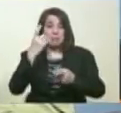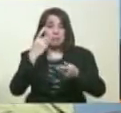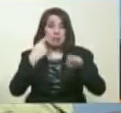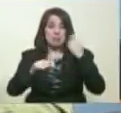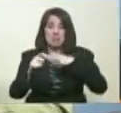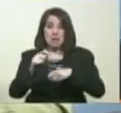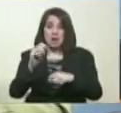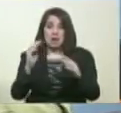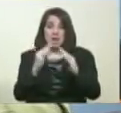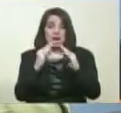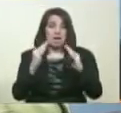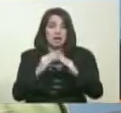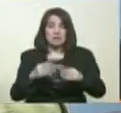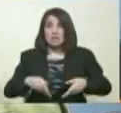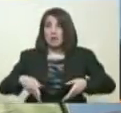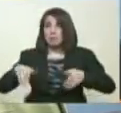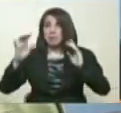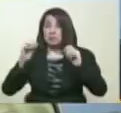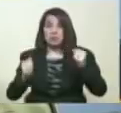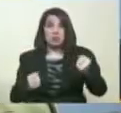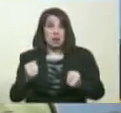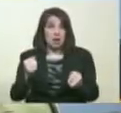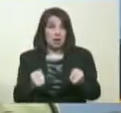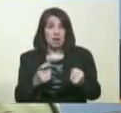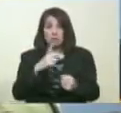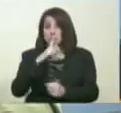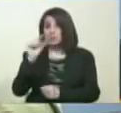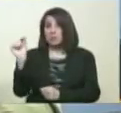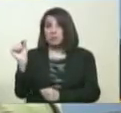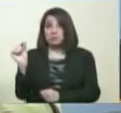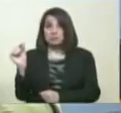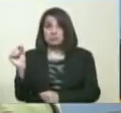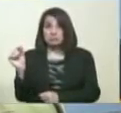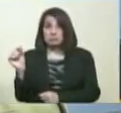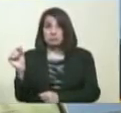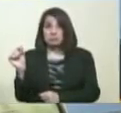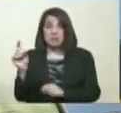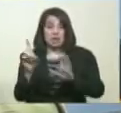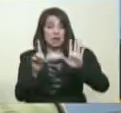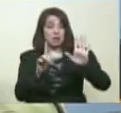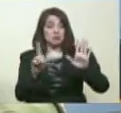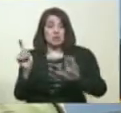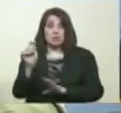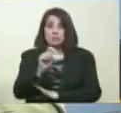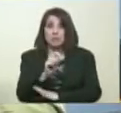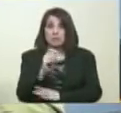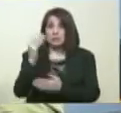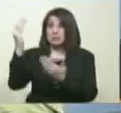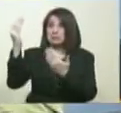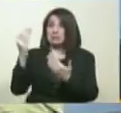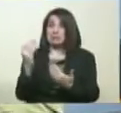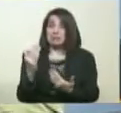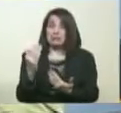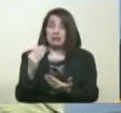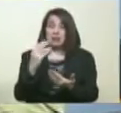venden el apartamento, venden el carro y se van. Y a los 6 meses regresan arruinados.